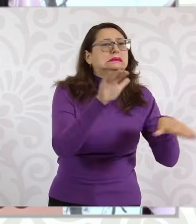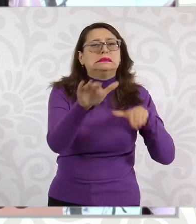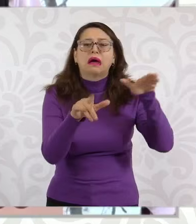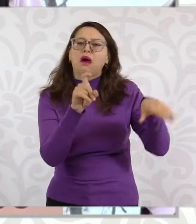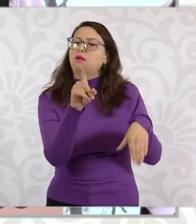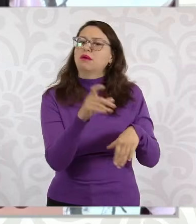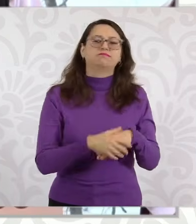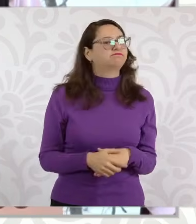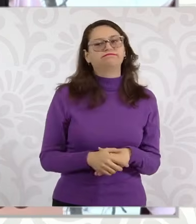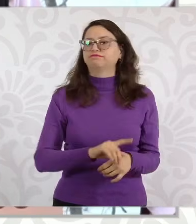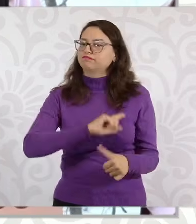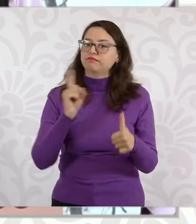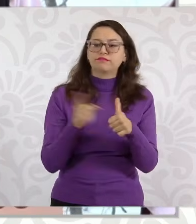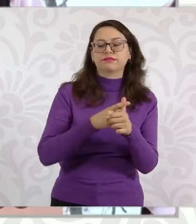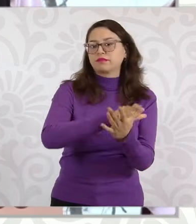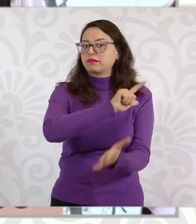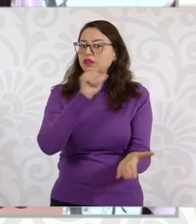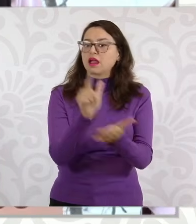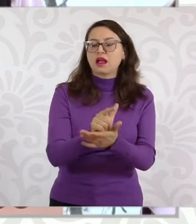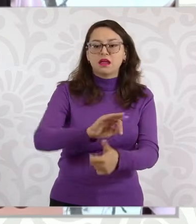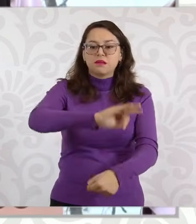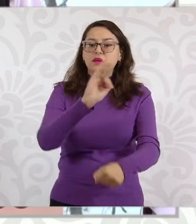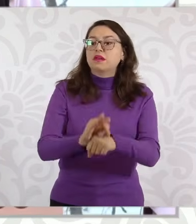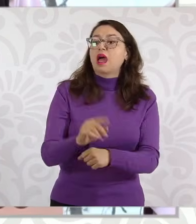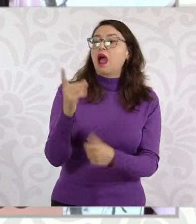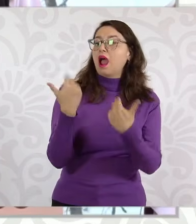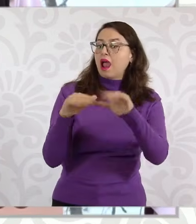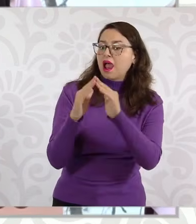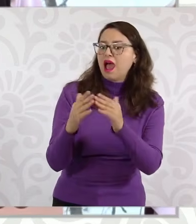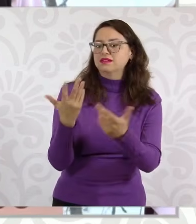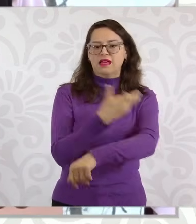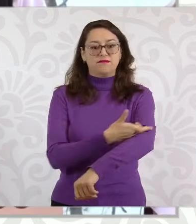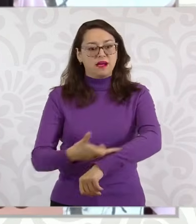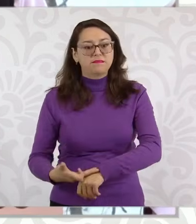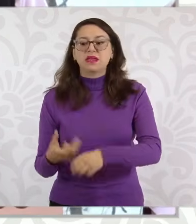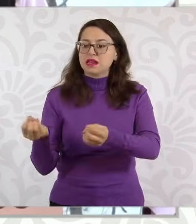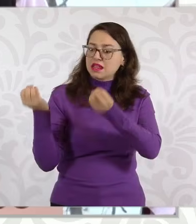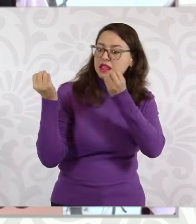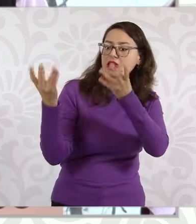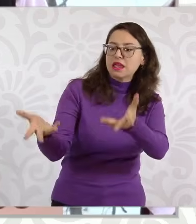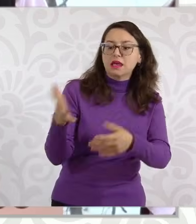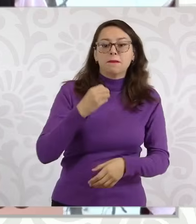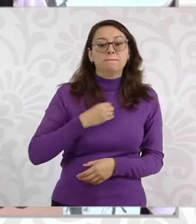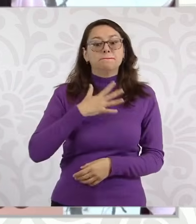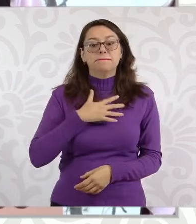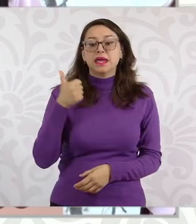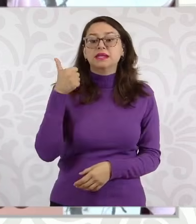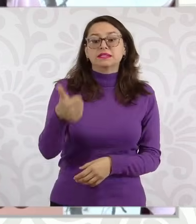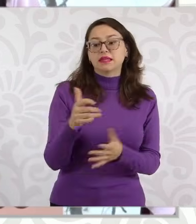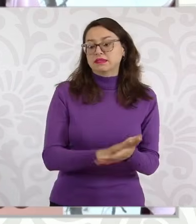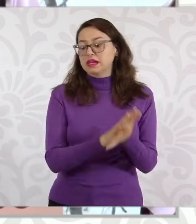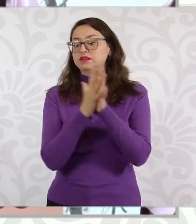agua llegue primero a los hogares, a las familias, porque no hay transformación sin bienestar y no